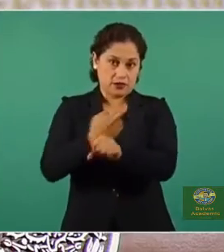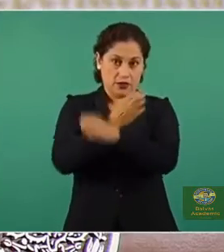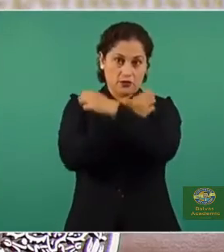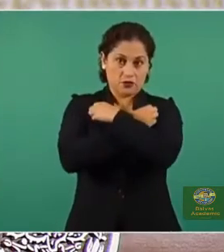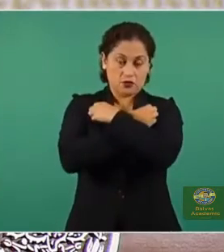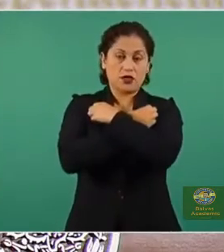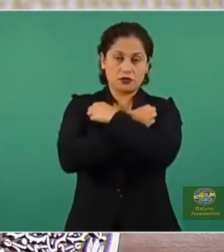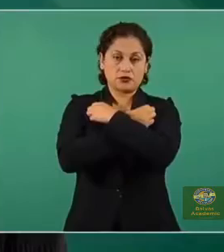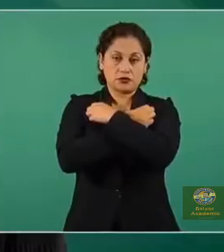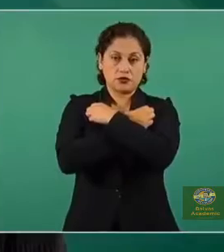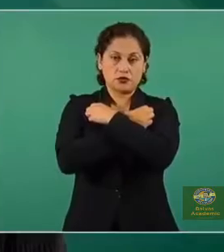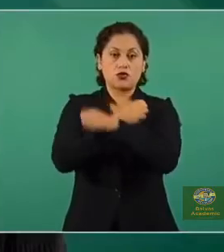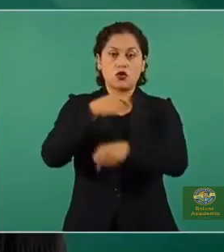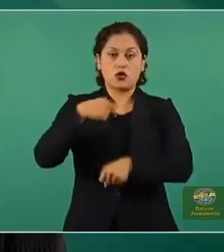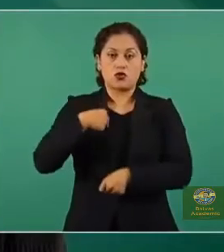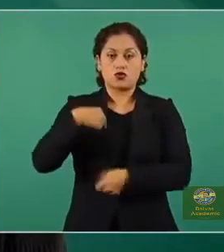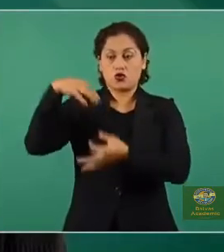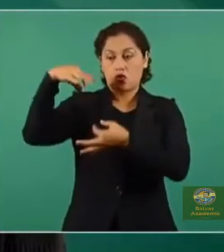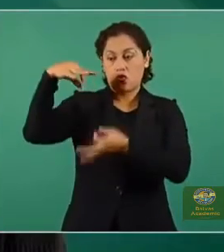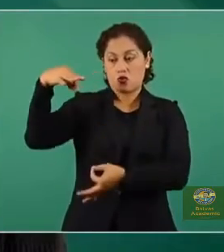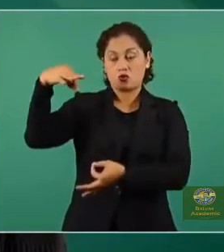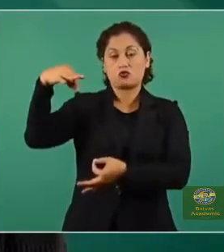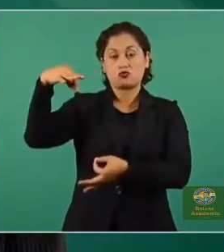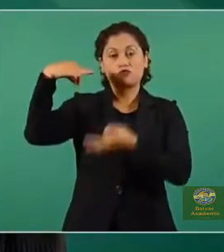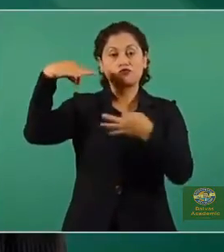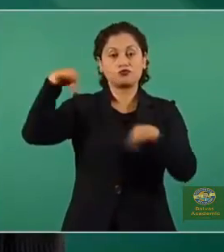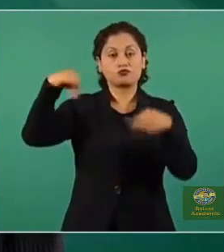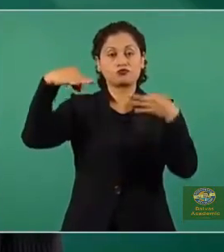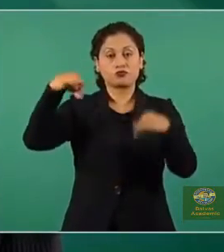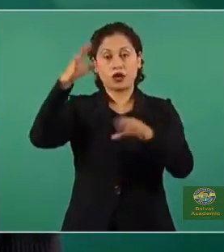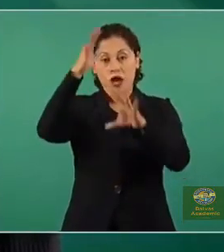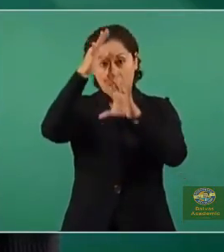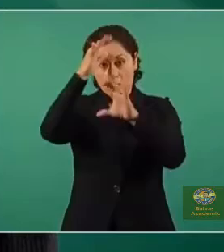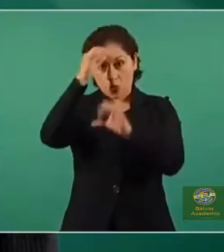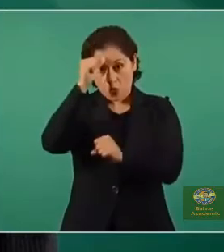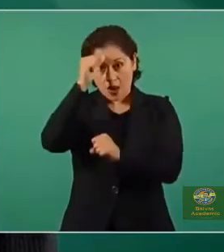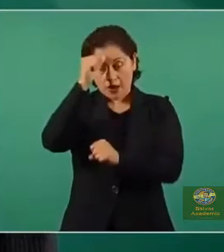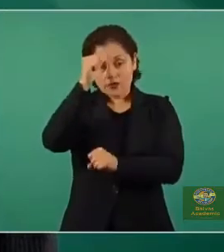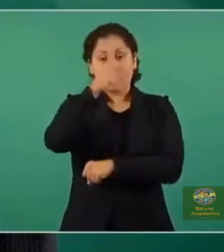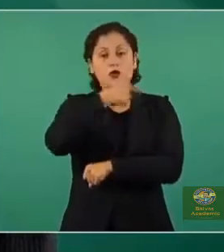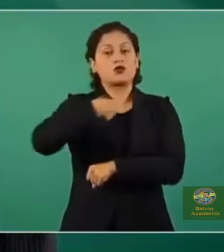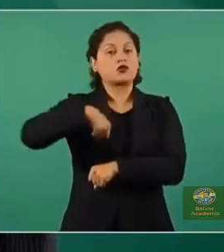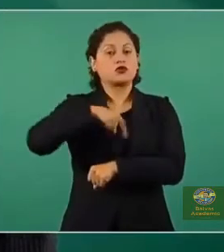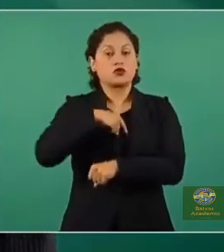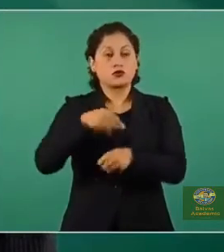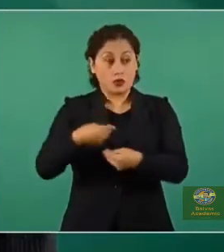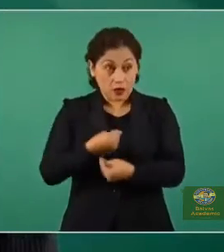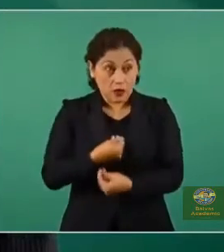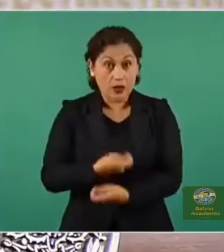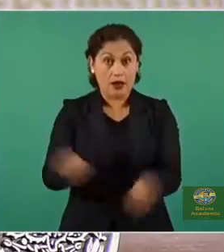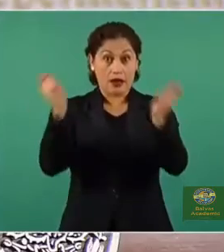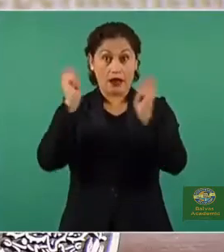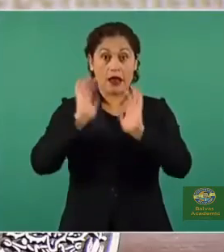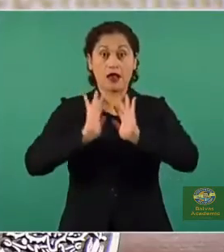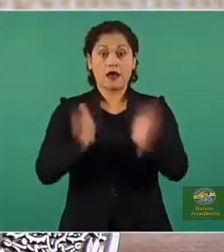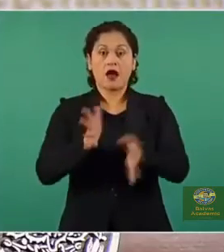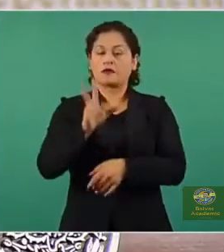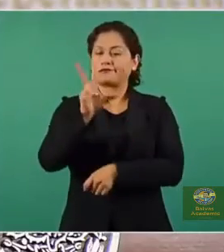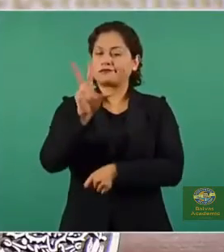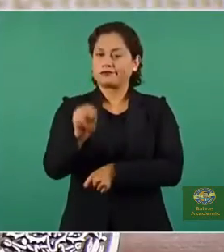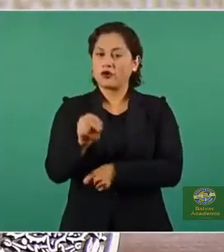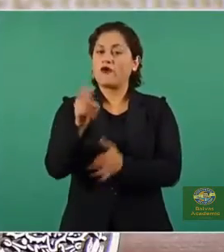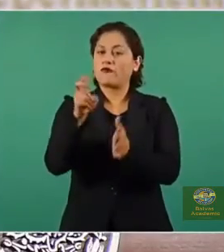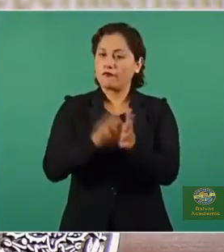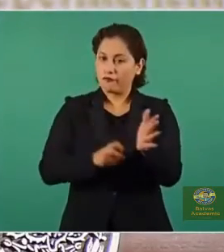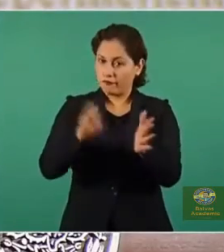les enseñé aquí el acuerdo y les dije nada más por respeto, no lo presentamos porque todavía está en proceso precisamente de análisis